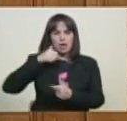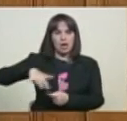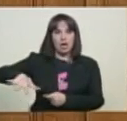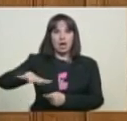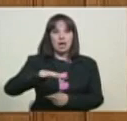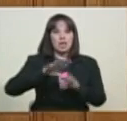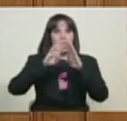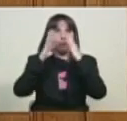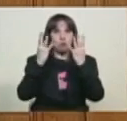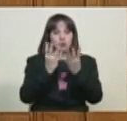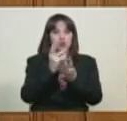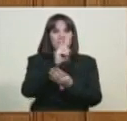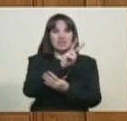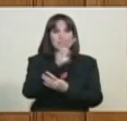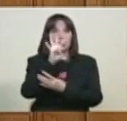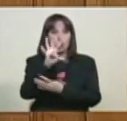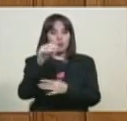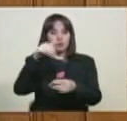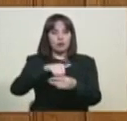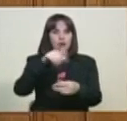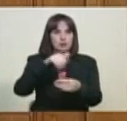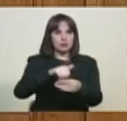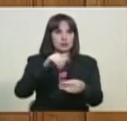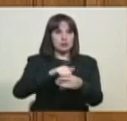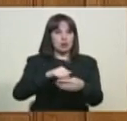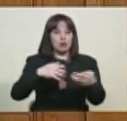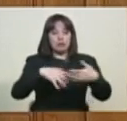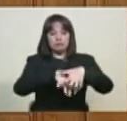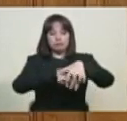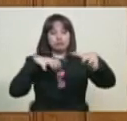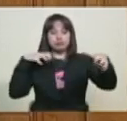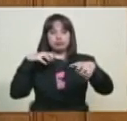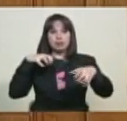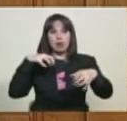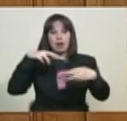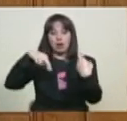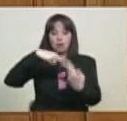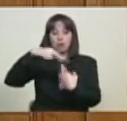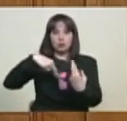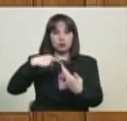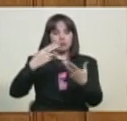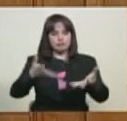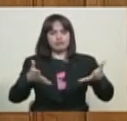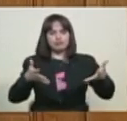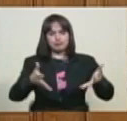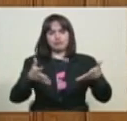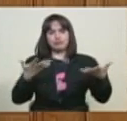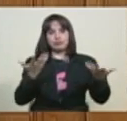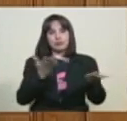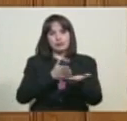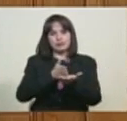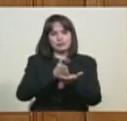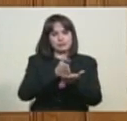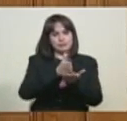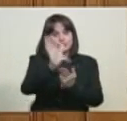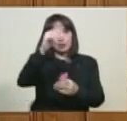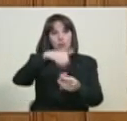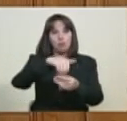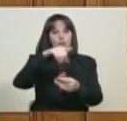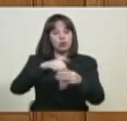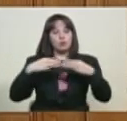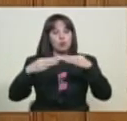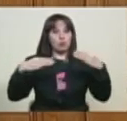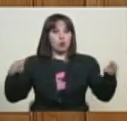de 24 elecciones, las fuerzas de la Revolución Bolivariana ha triunfado por el camino del voto